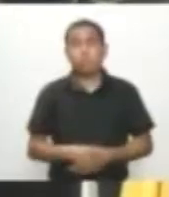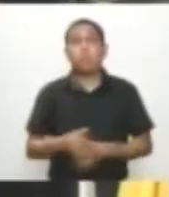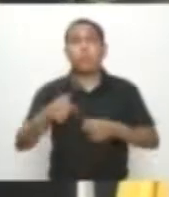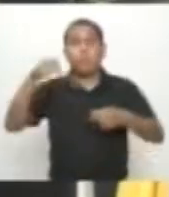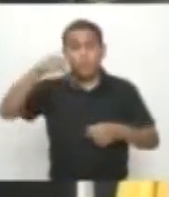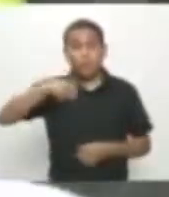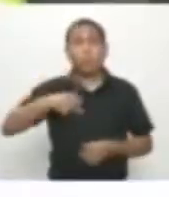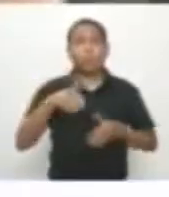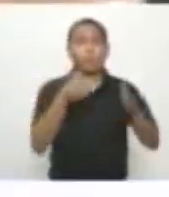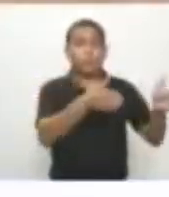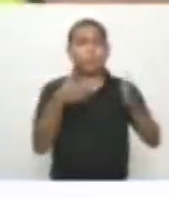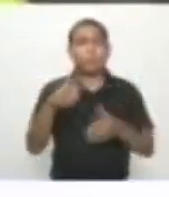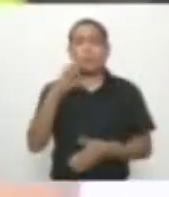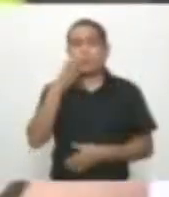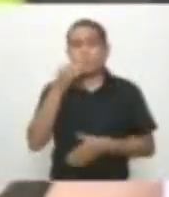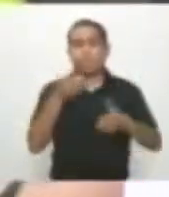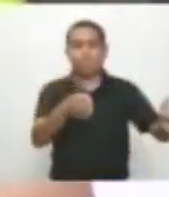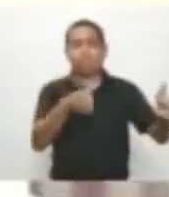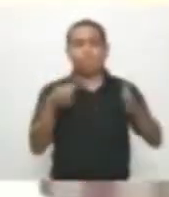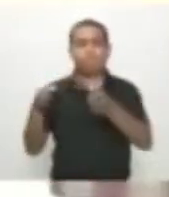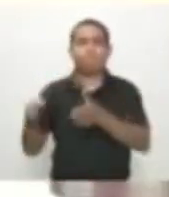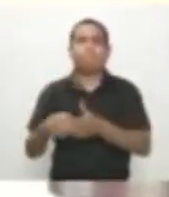Miranda.